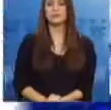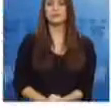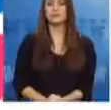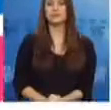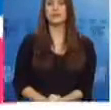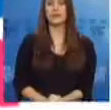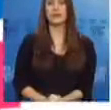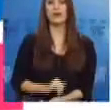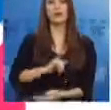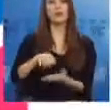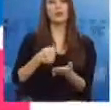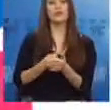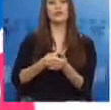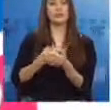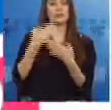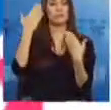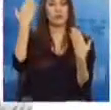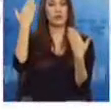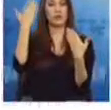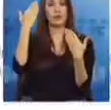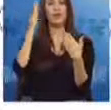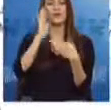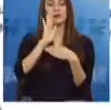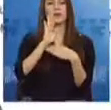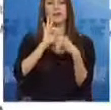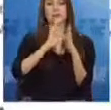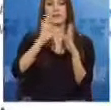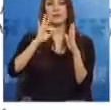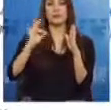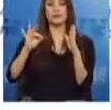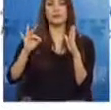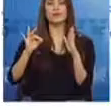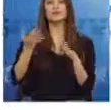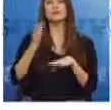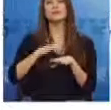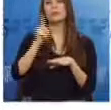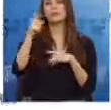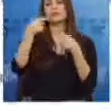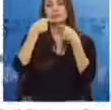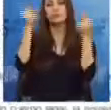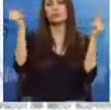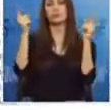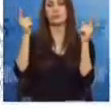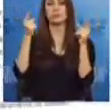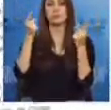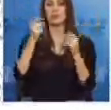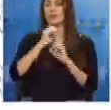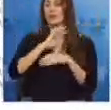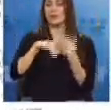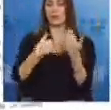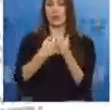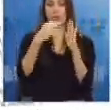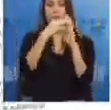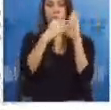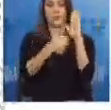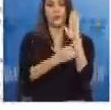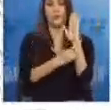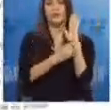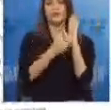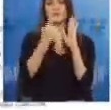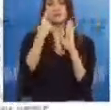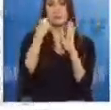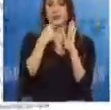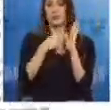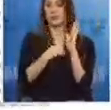La Junta de Política y Regulación Monetaria y Financiera, a través de un comunicado, aclaró que el Código Orgánico Monetario